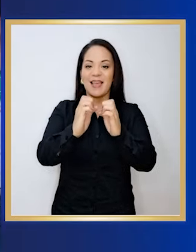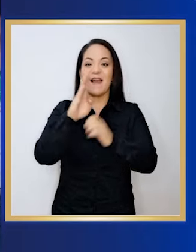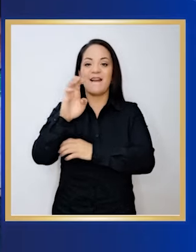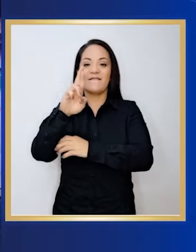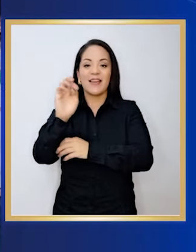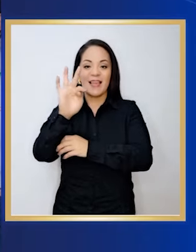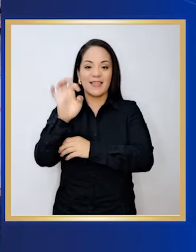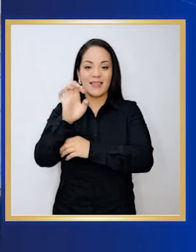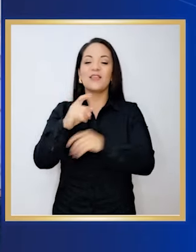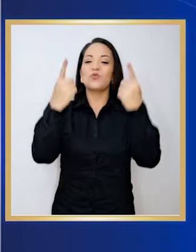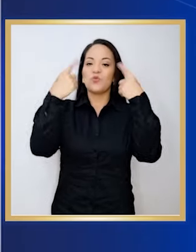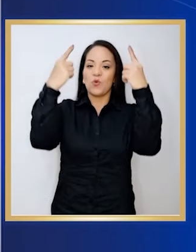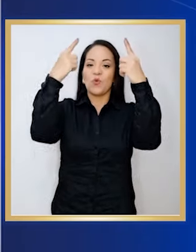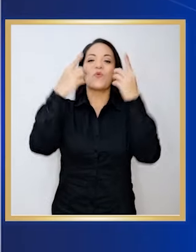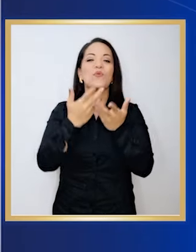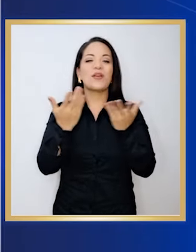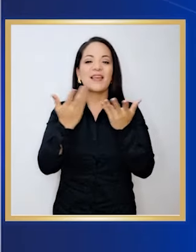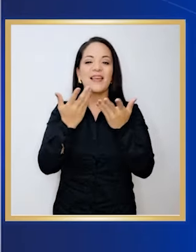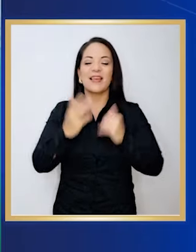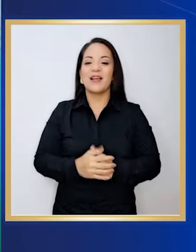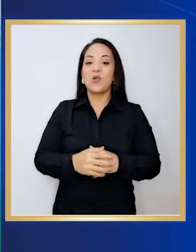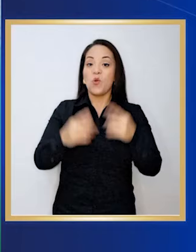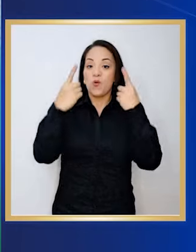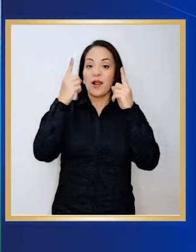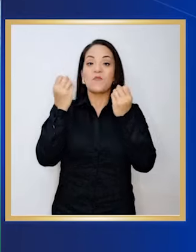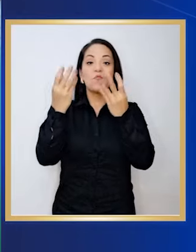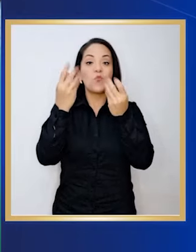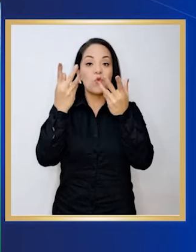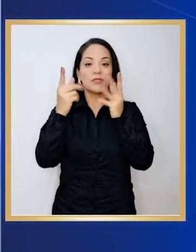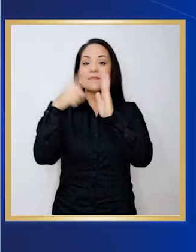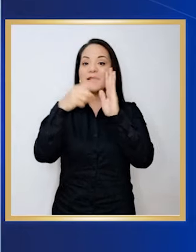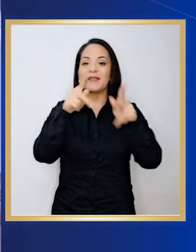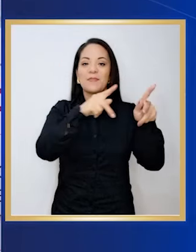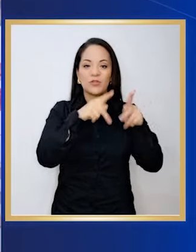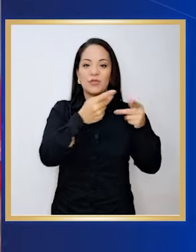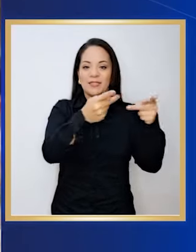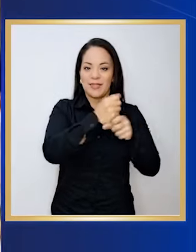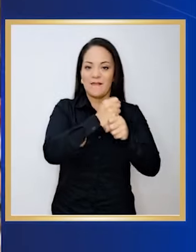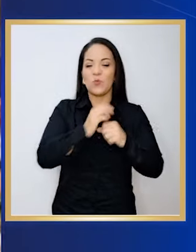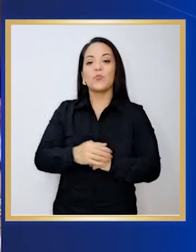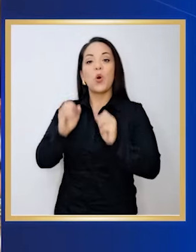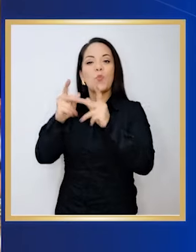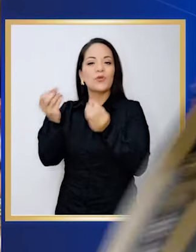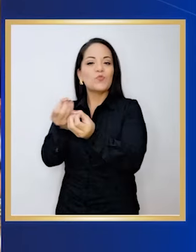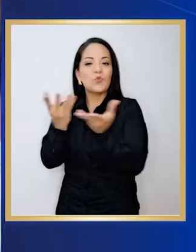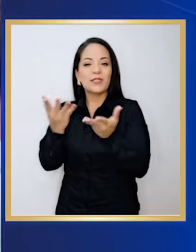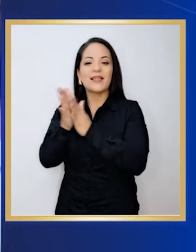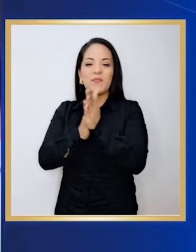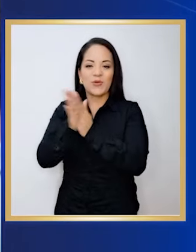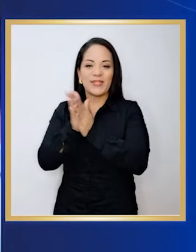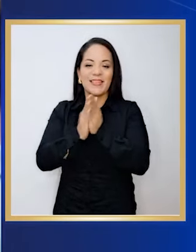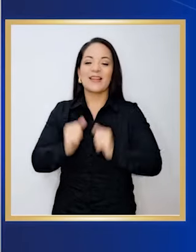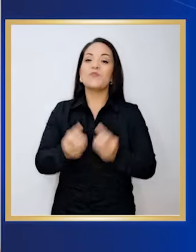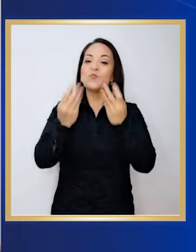estrategia BRETE hemos logrado colocar a miles de personas Las oportunidades están ahí y